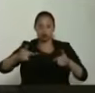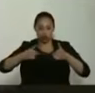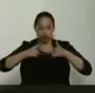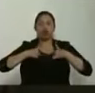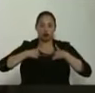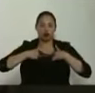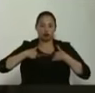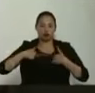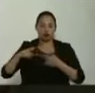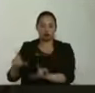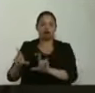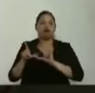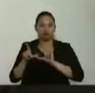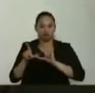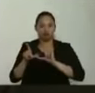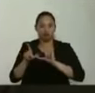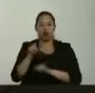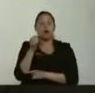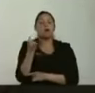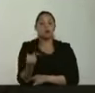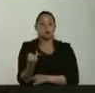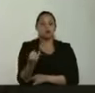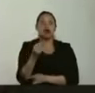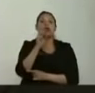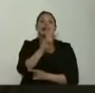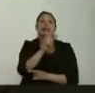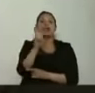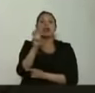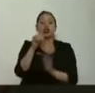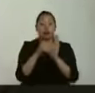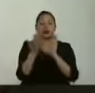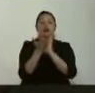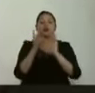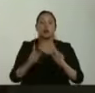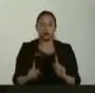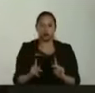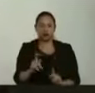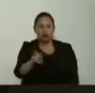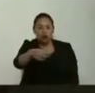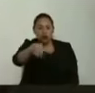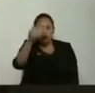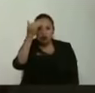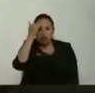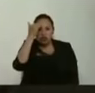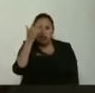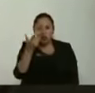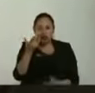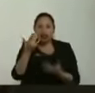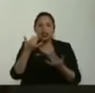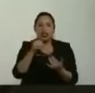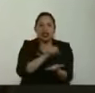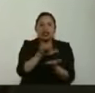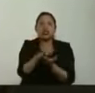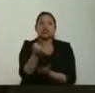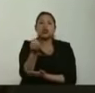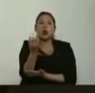egresado, tiene 38.000 estudiantes. ¿Saben ustedes cuántos hay con gratuidad?